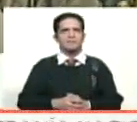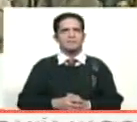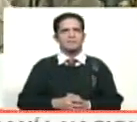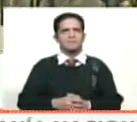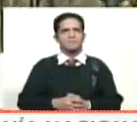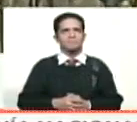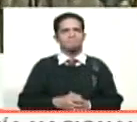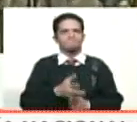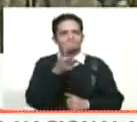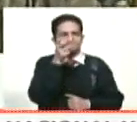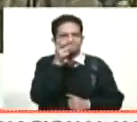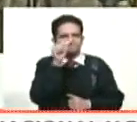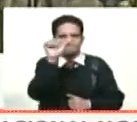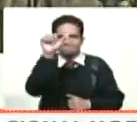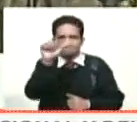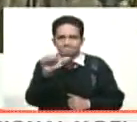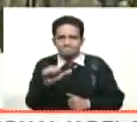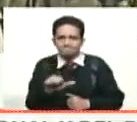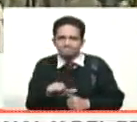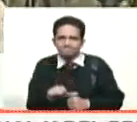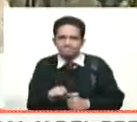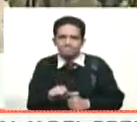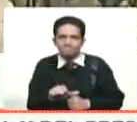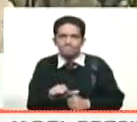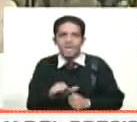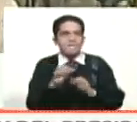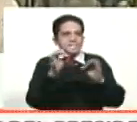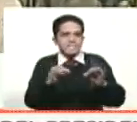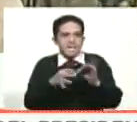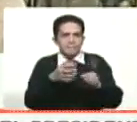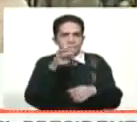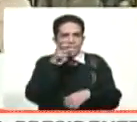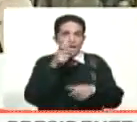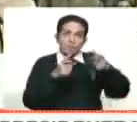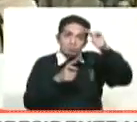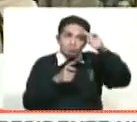Por escuchar al pueblo. Siempre escuchar al pueblo.